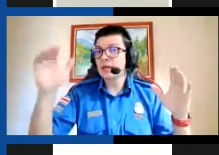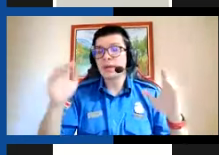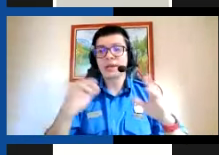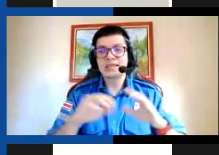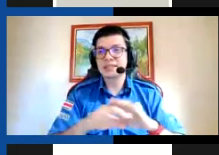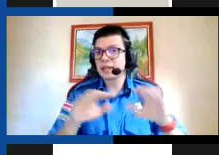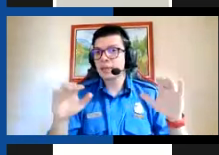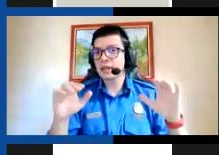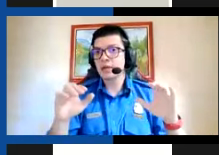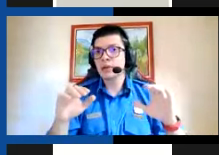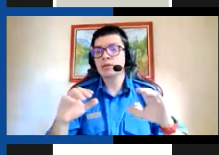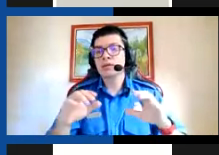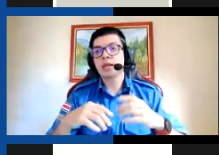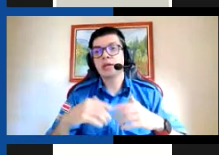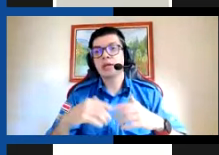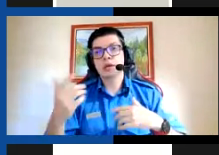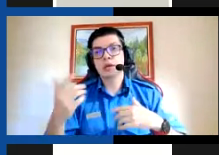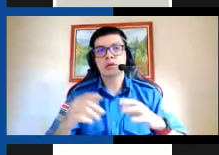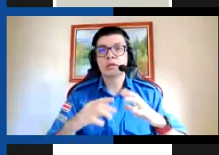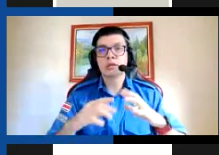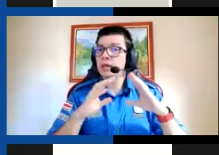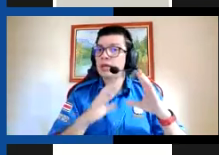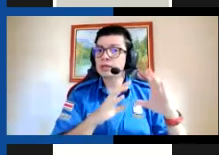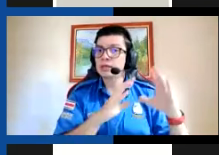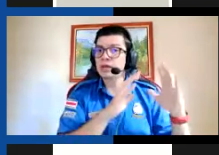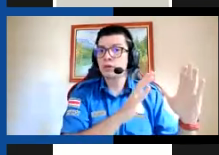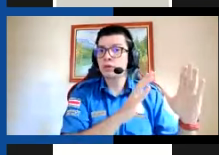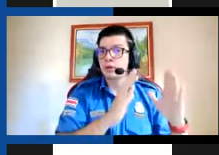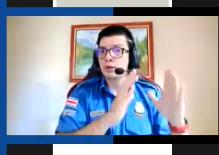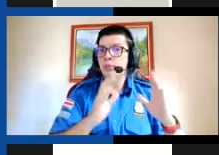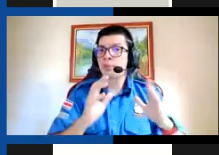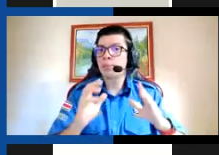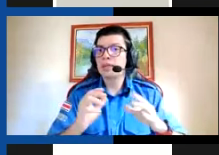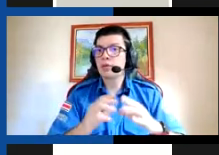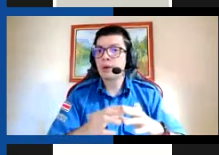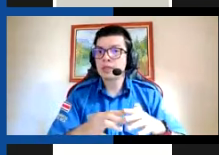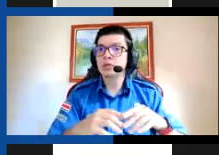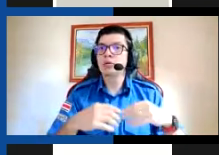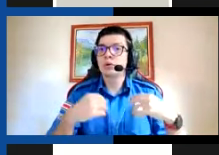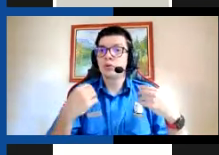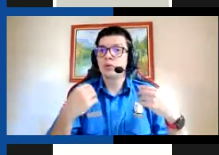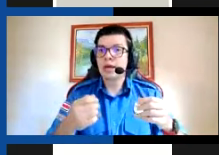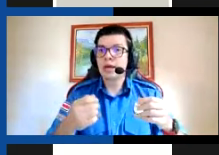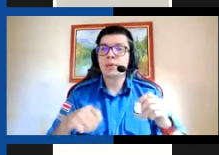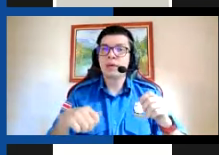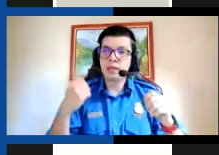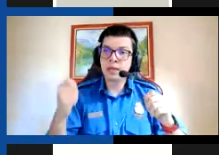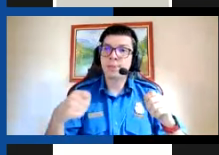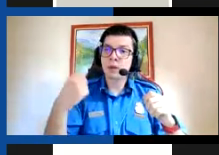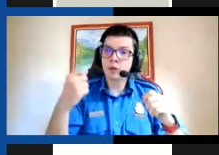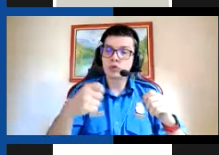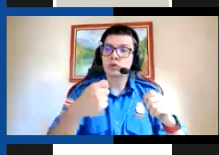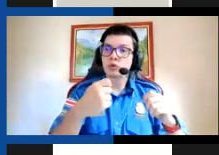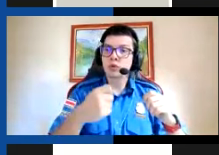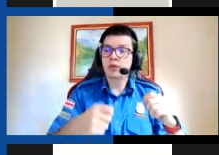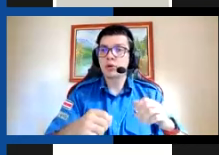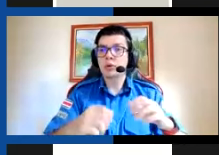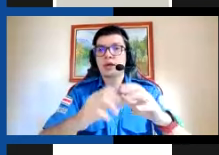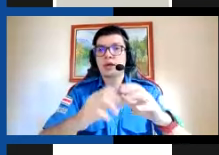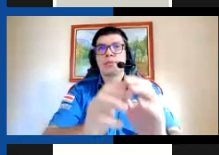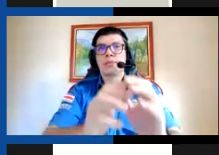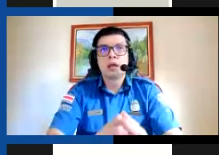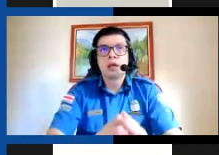le voy a aplicar exactamente los mismos criterios al otro, sino que hay que diseñarlo paso a paso, un traje a la medida, con su